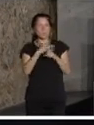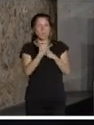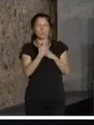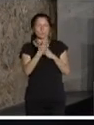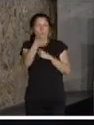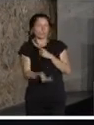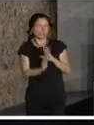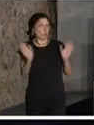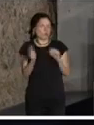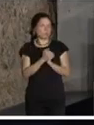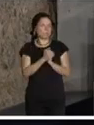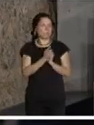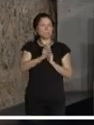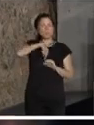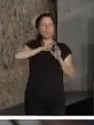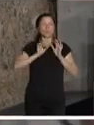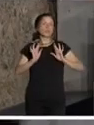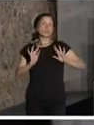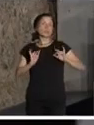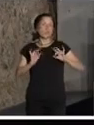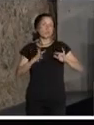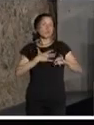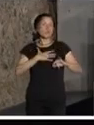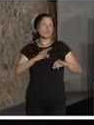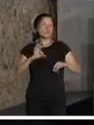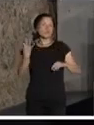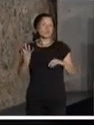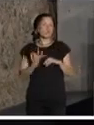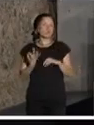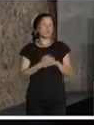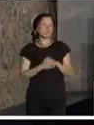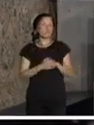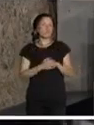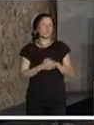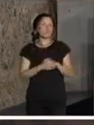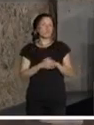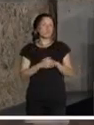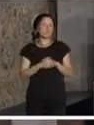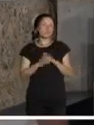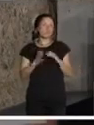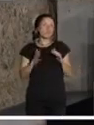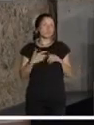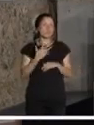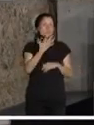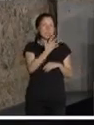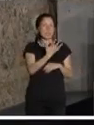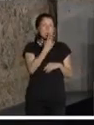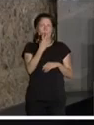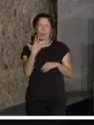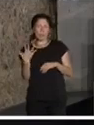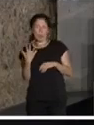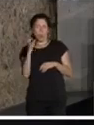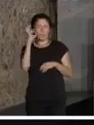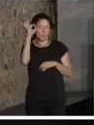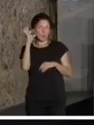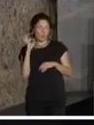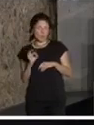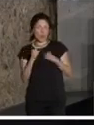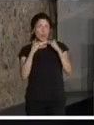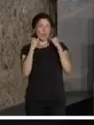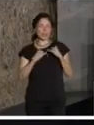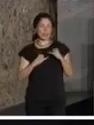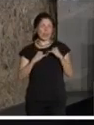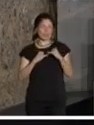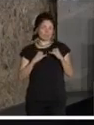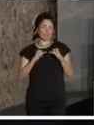clave somos una región capaz de producir por ahora el 525% de la energía